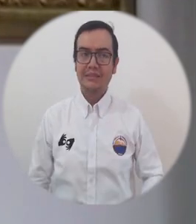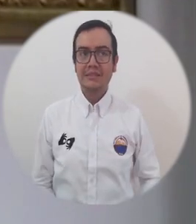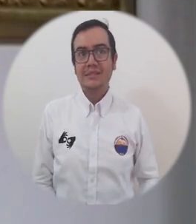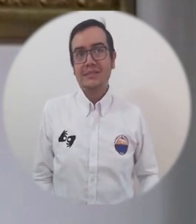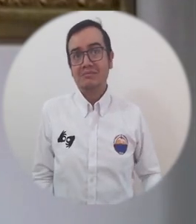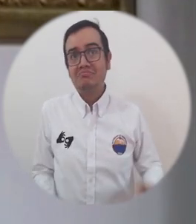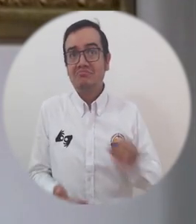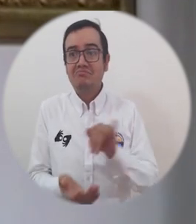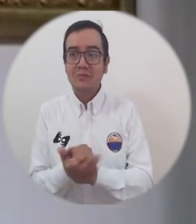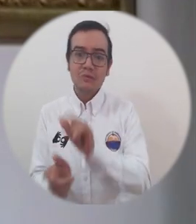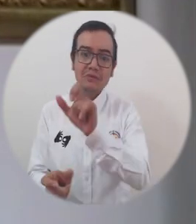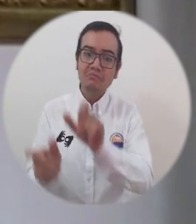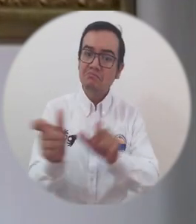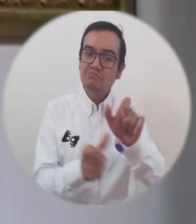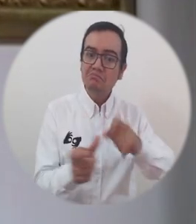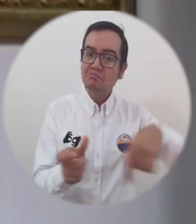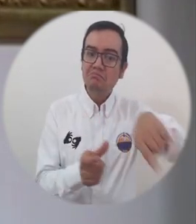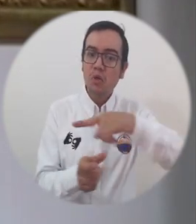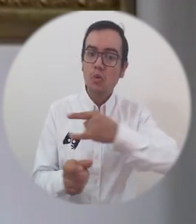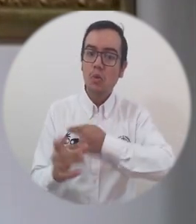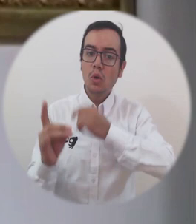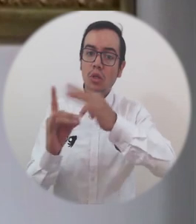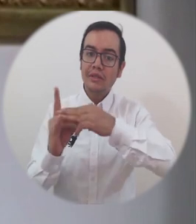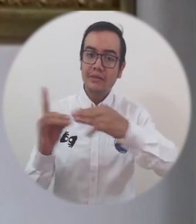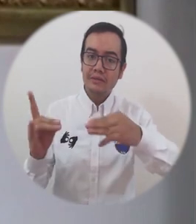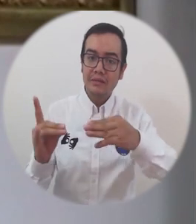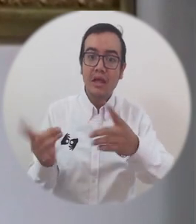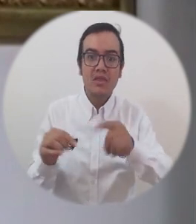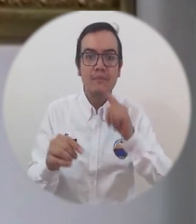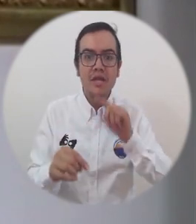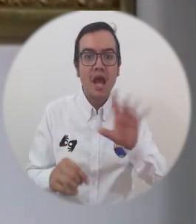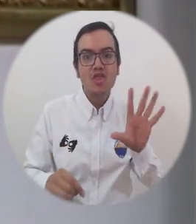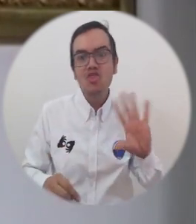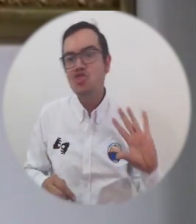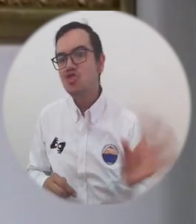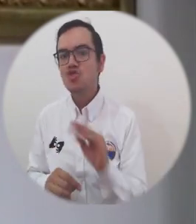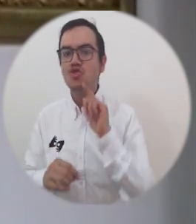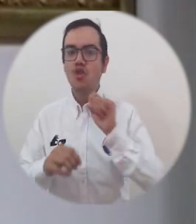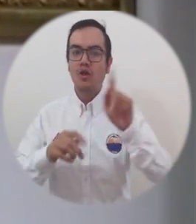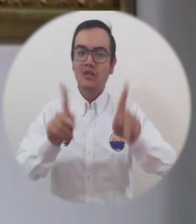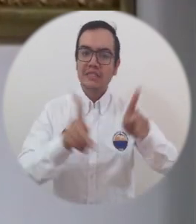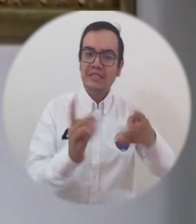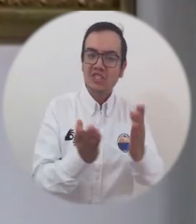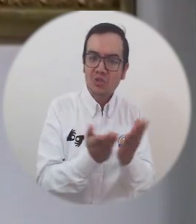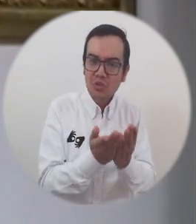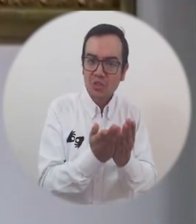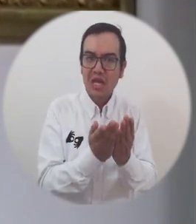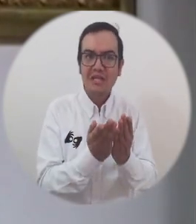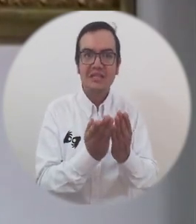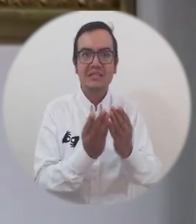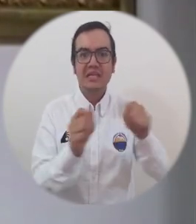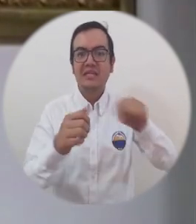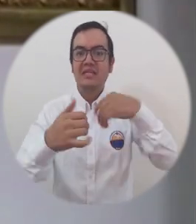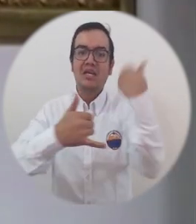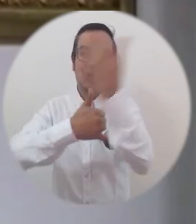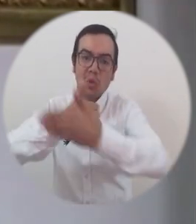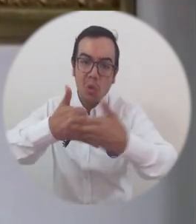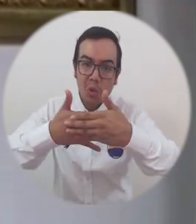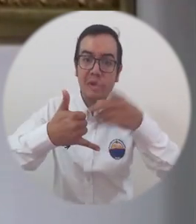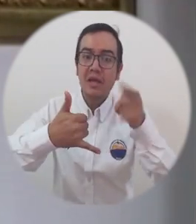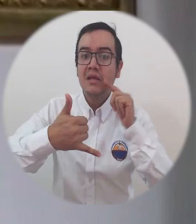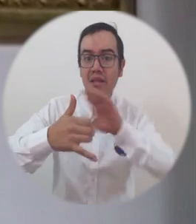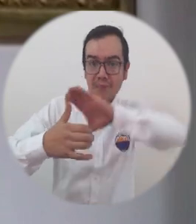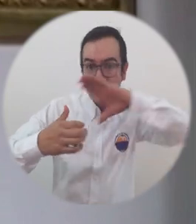brindar los espacios, no solo a la comunidad universitaria de Unimagdalena, sino también a todos los estudiantes